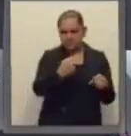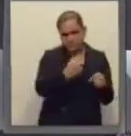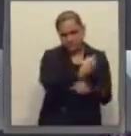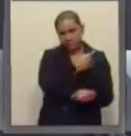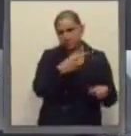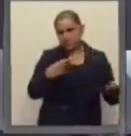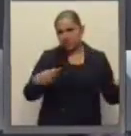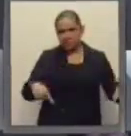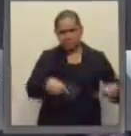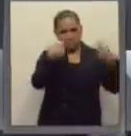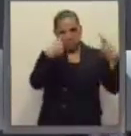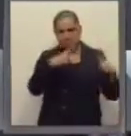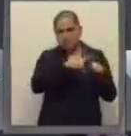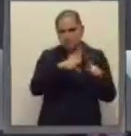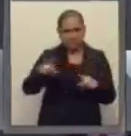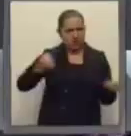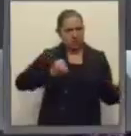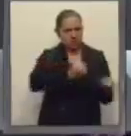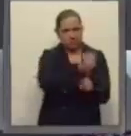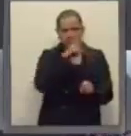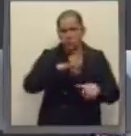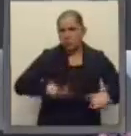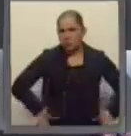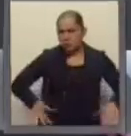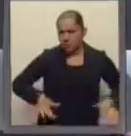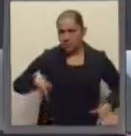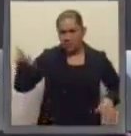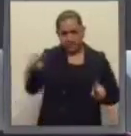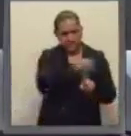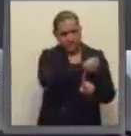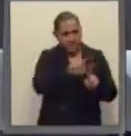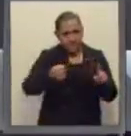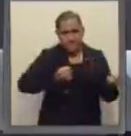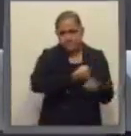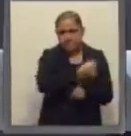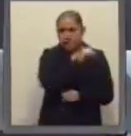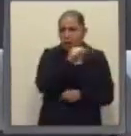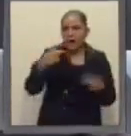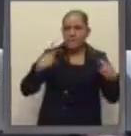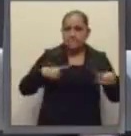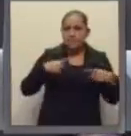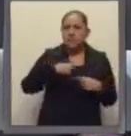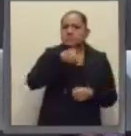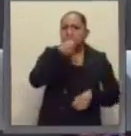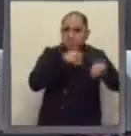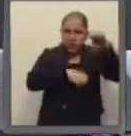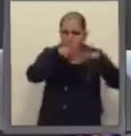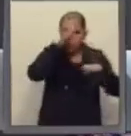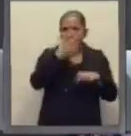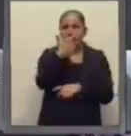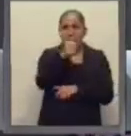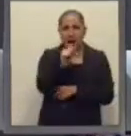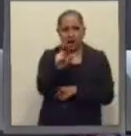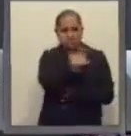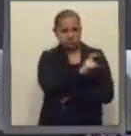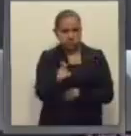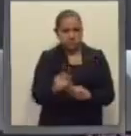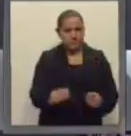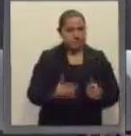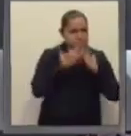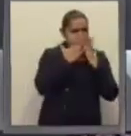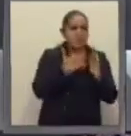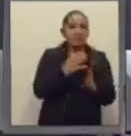agredidos vilmente y de manera cobarde. Golpearon a personas de la tercera edad, lanzaron gases lacrimógenos e incluso todavía sigue